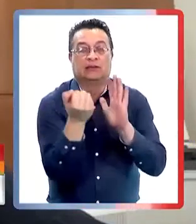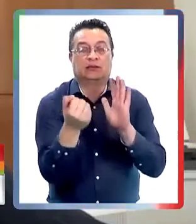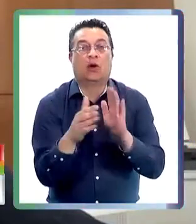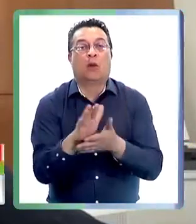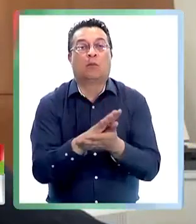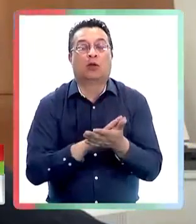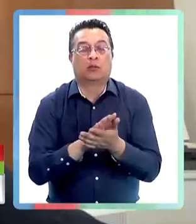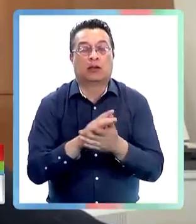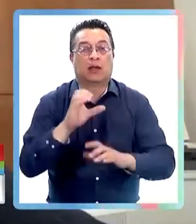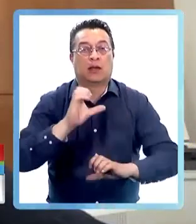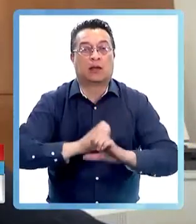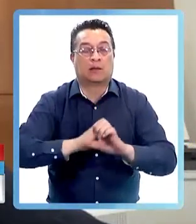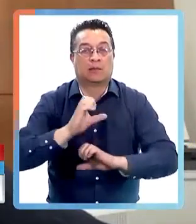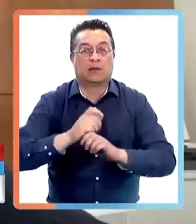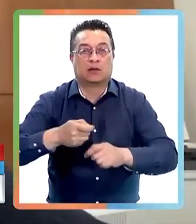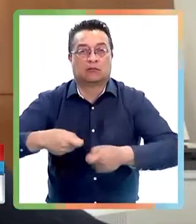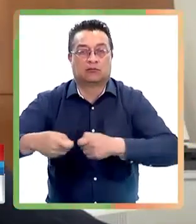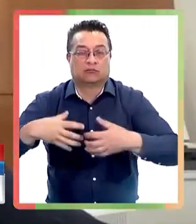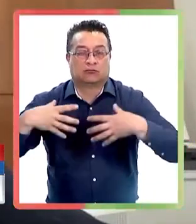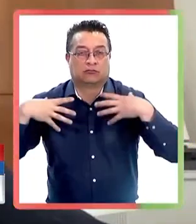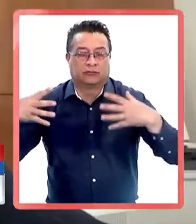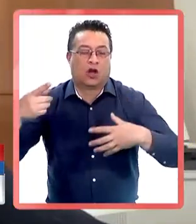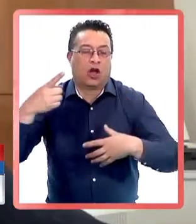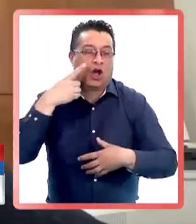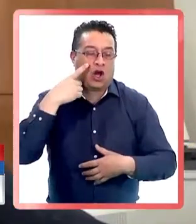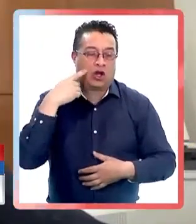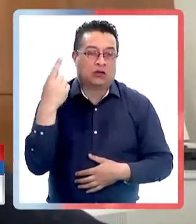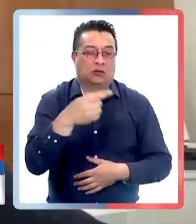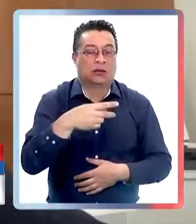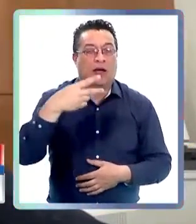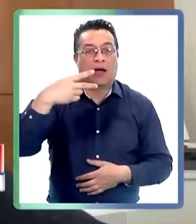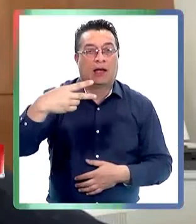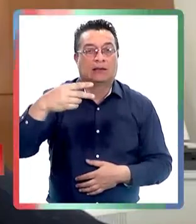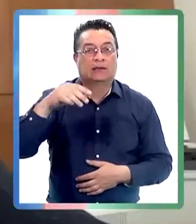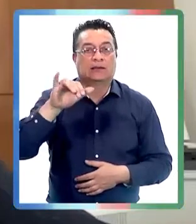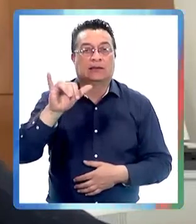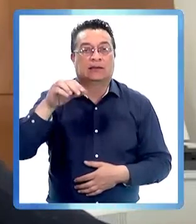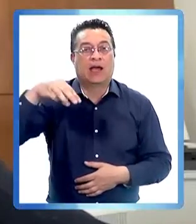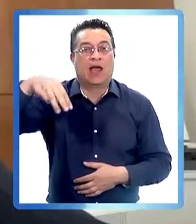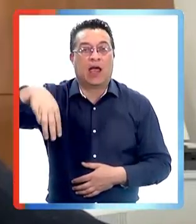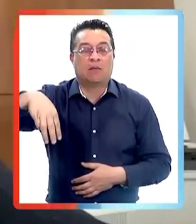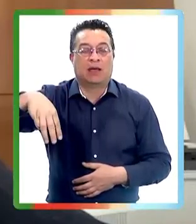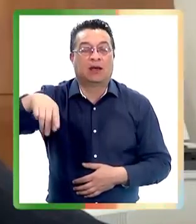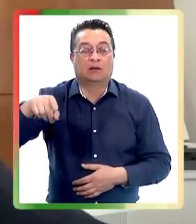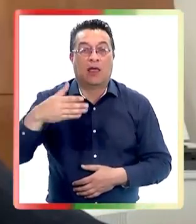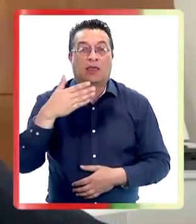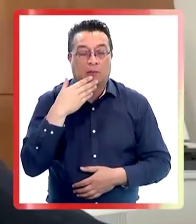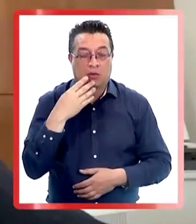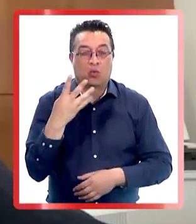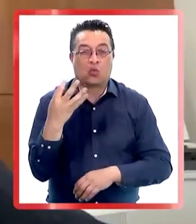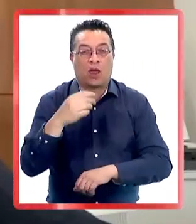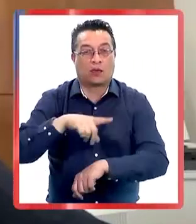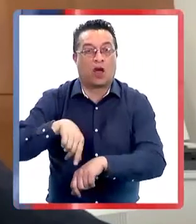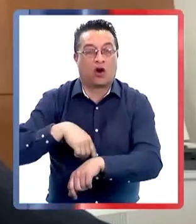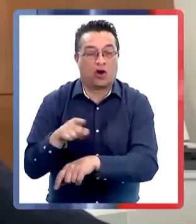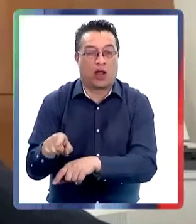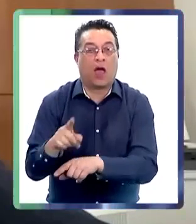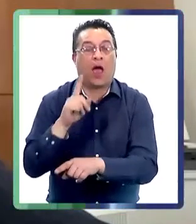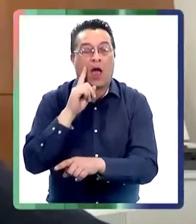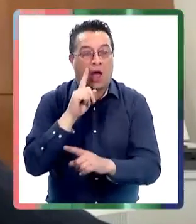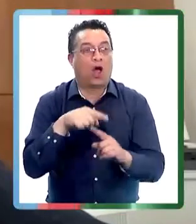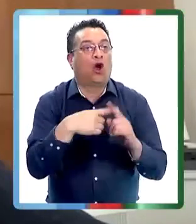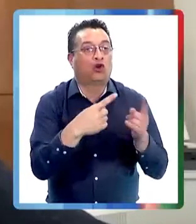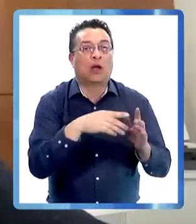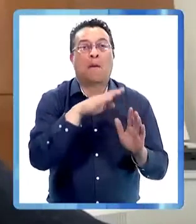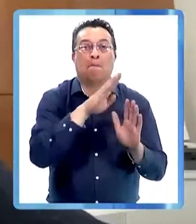ejemplo, a una empresa del retail sumamente conocida, que es H&M, ¿cierto? Que tiene jornada también de 40 horas. Y hay empresas que tienen